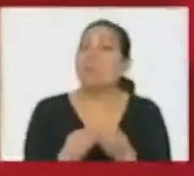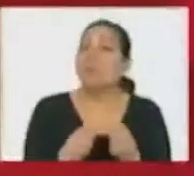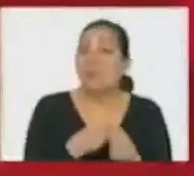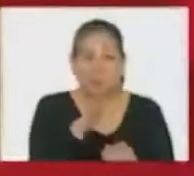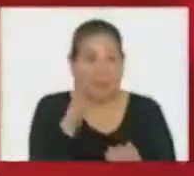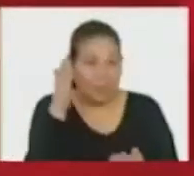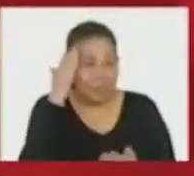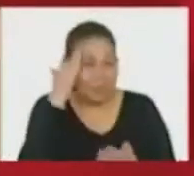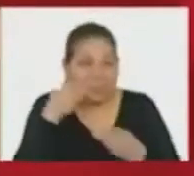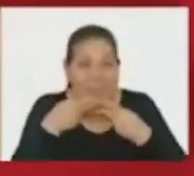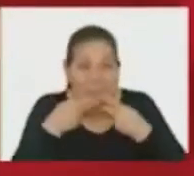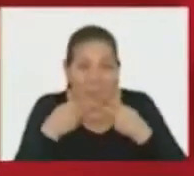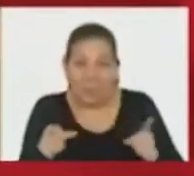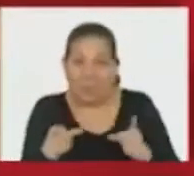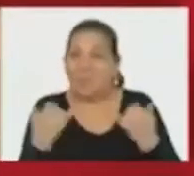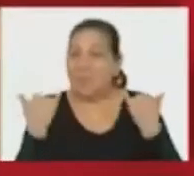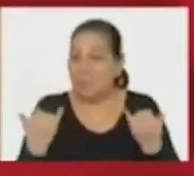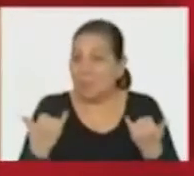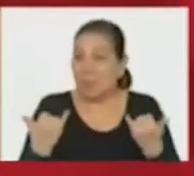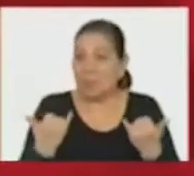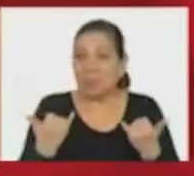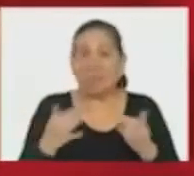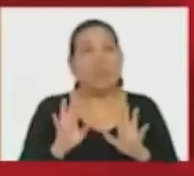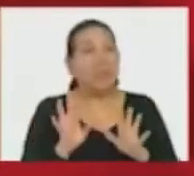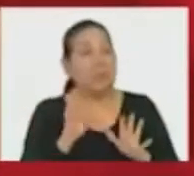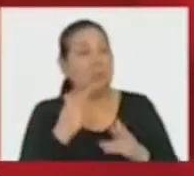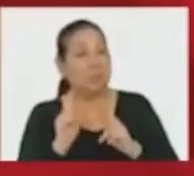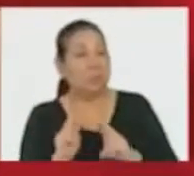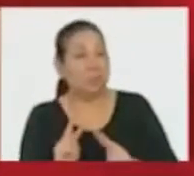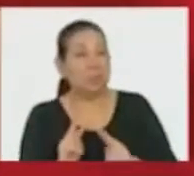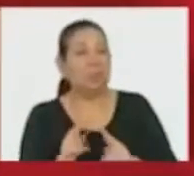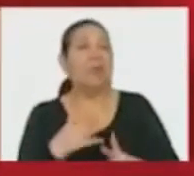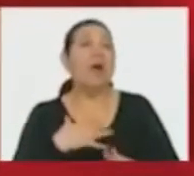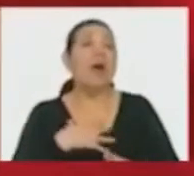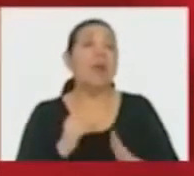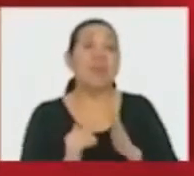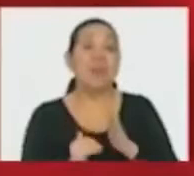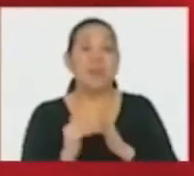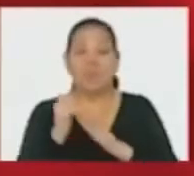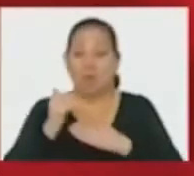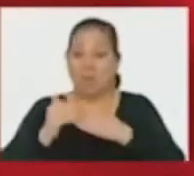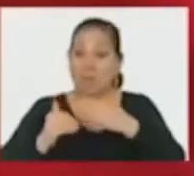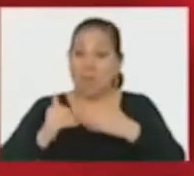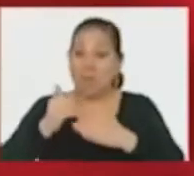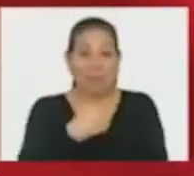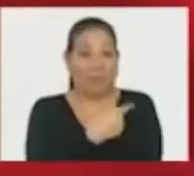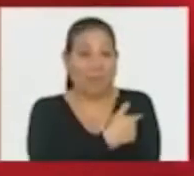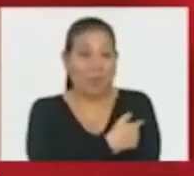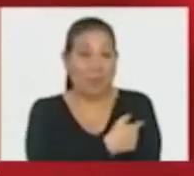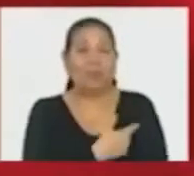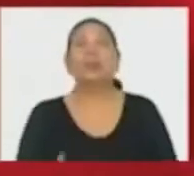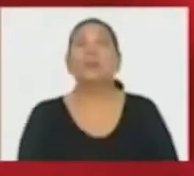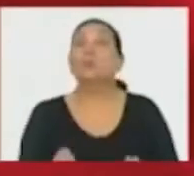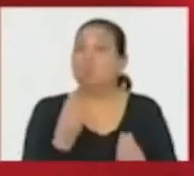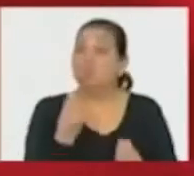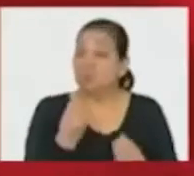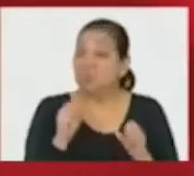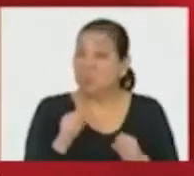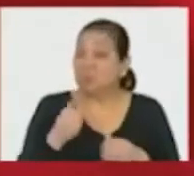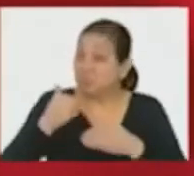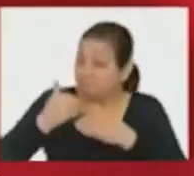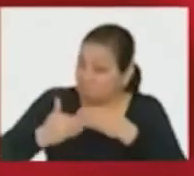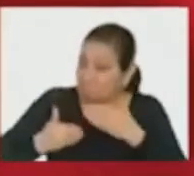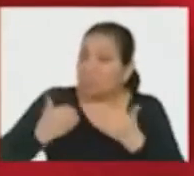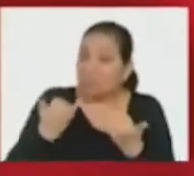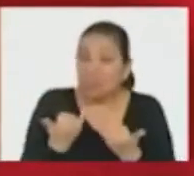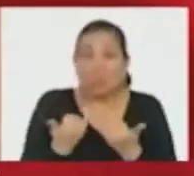como se ha anunciado estamos adelantando las edades de la secuencia de la vacunación si seguimos